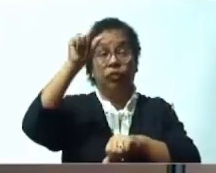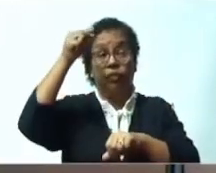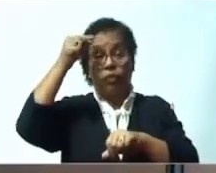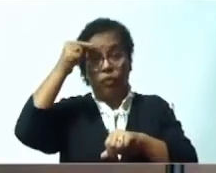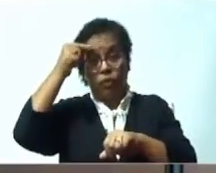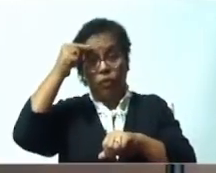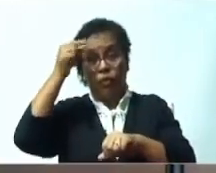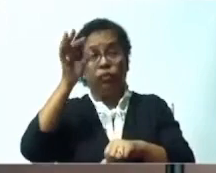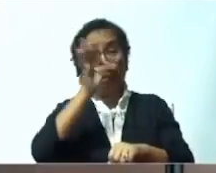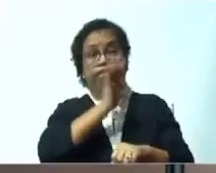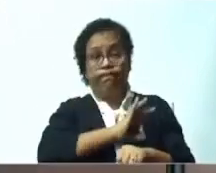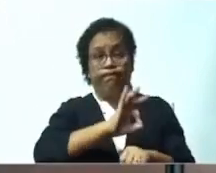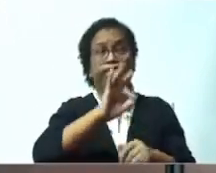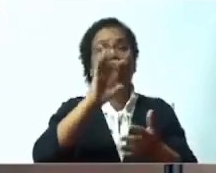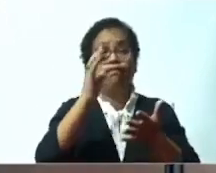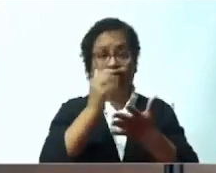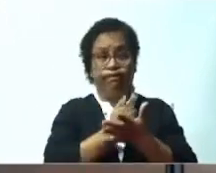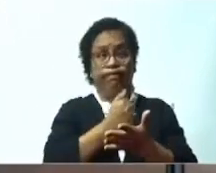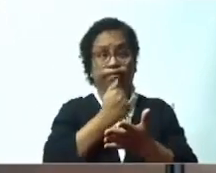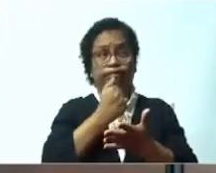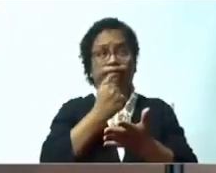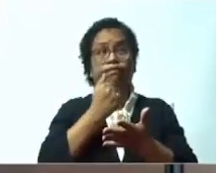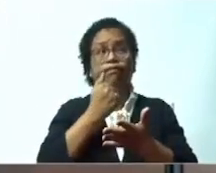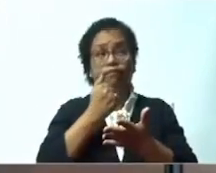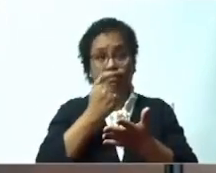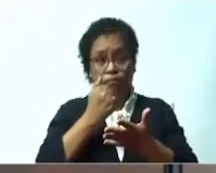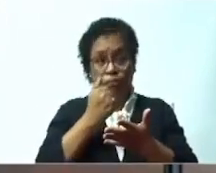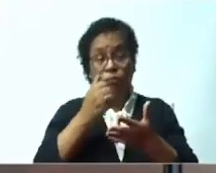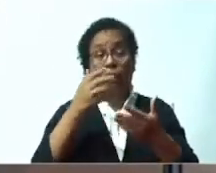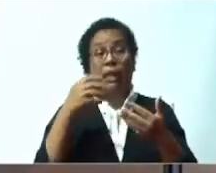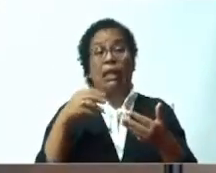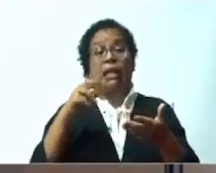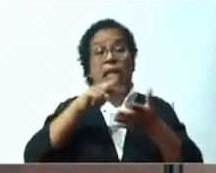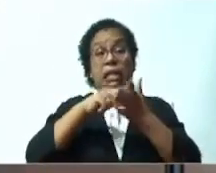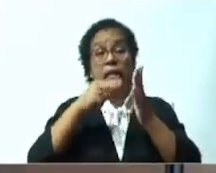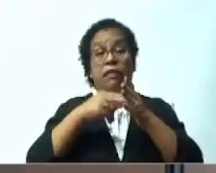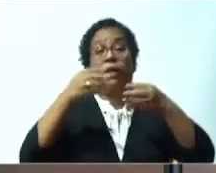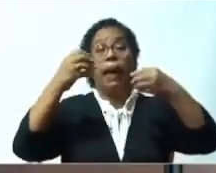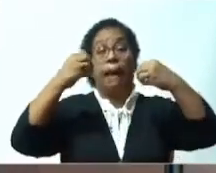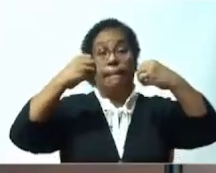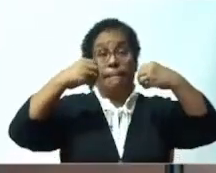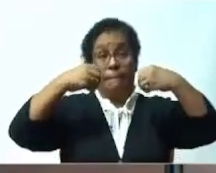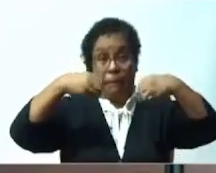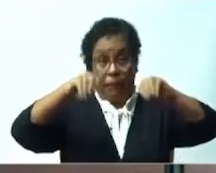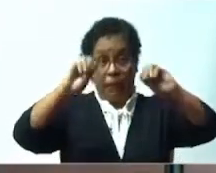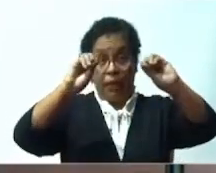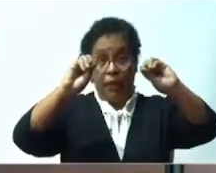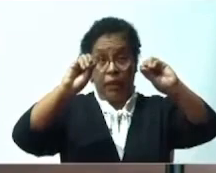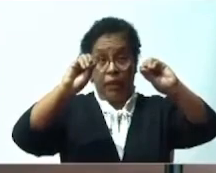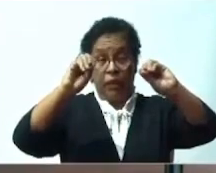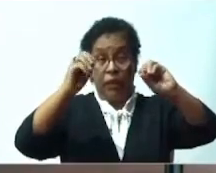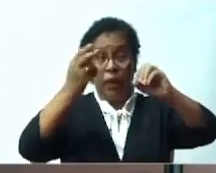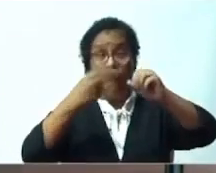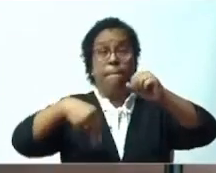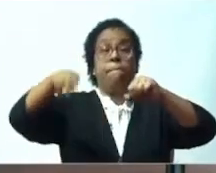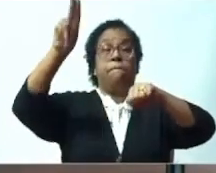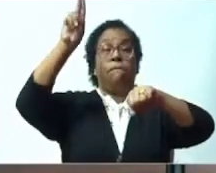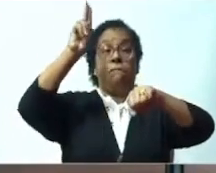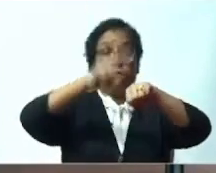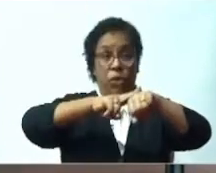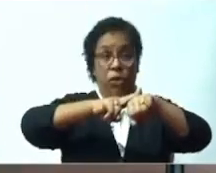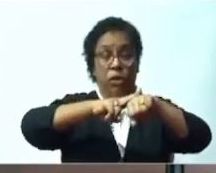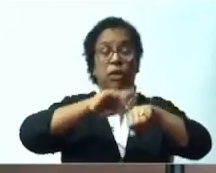de cada 10% de la venta por exceso, por pasajeros, que entren a República